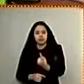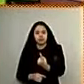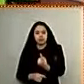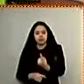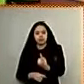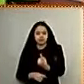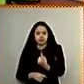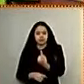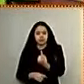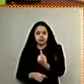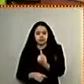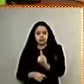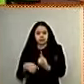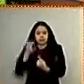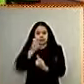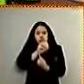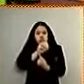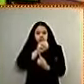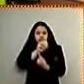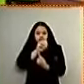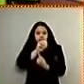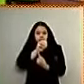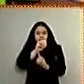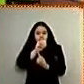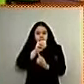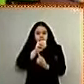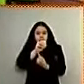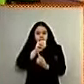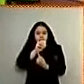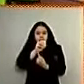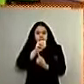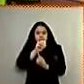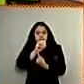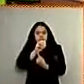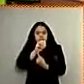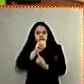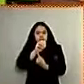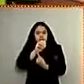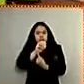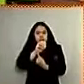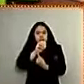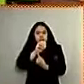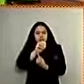Y ese es el 0, segundo dígito.